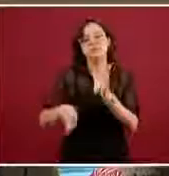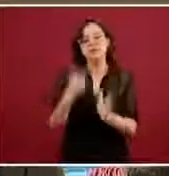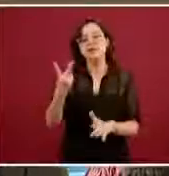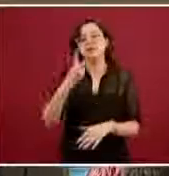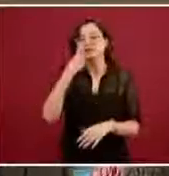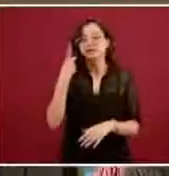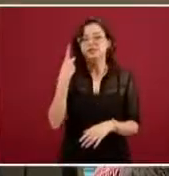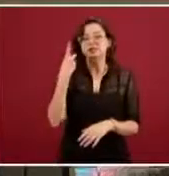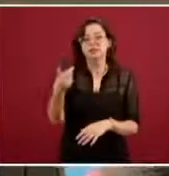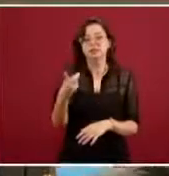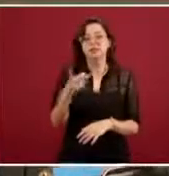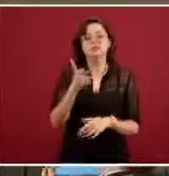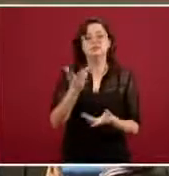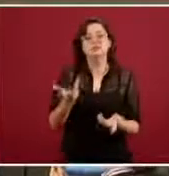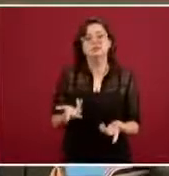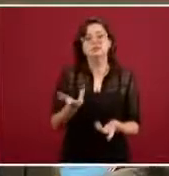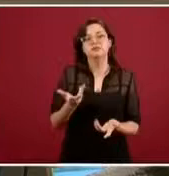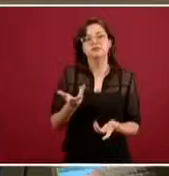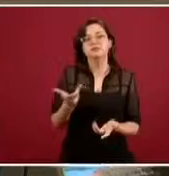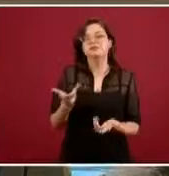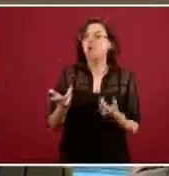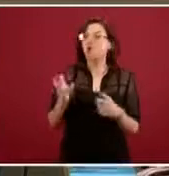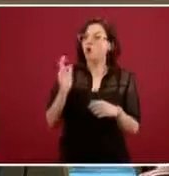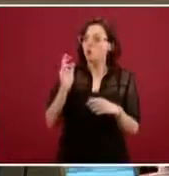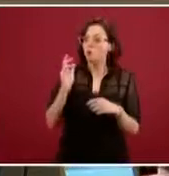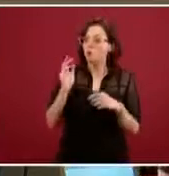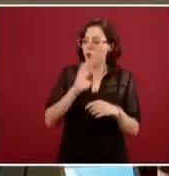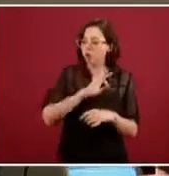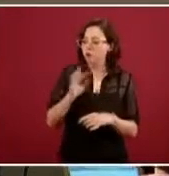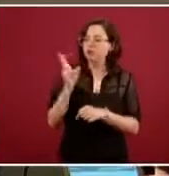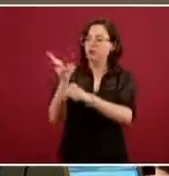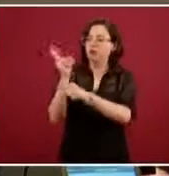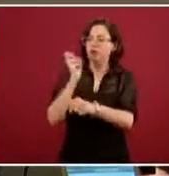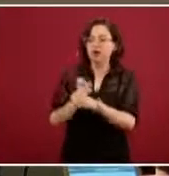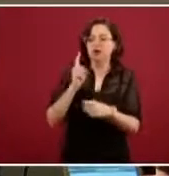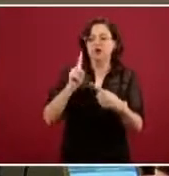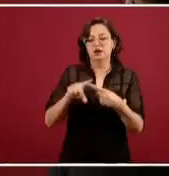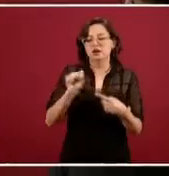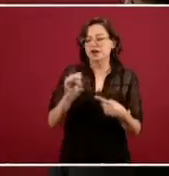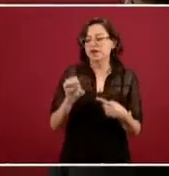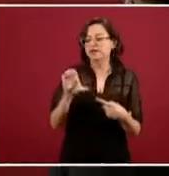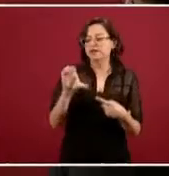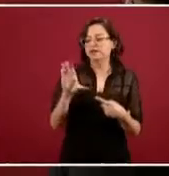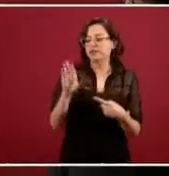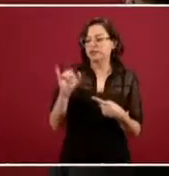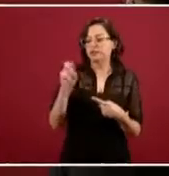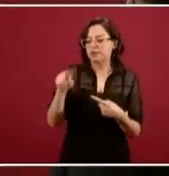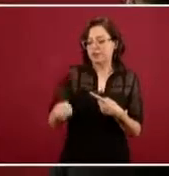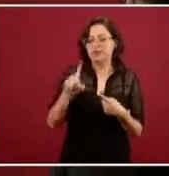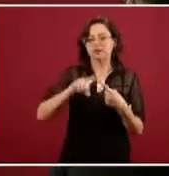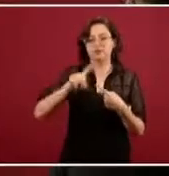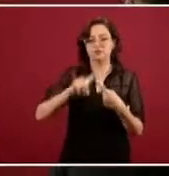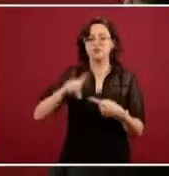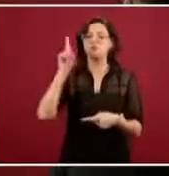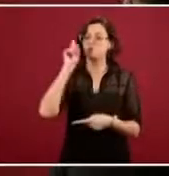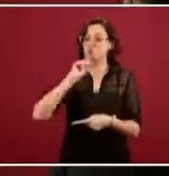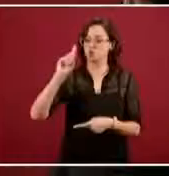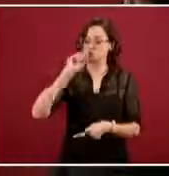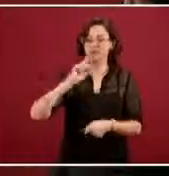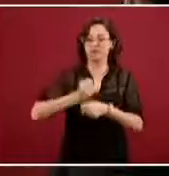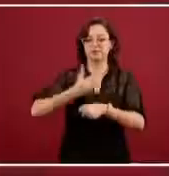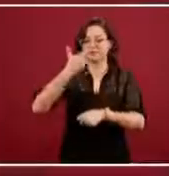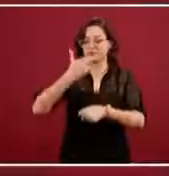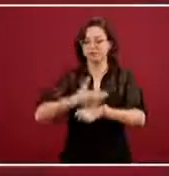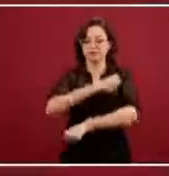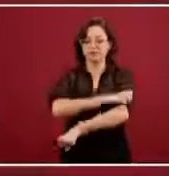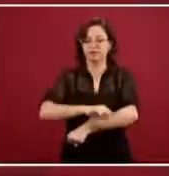un privilegio poder invitarles y que vinieran, es la Secretaría de Bienestar, la propia secretaria que coordina los distintos